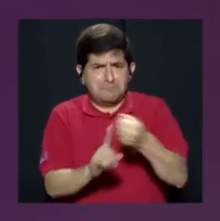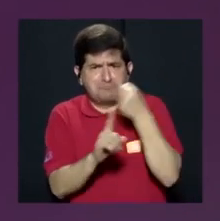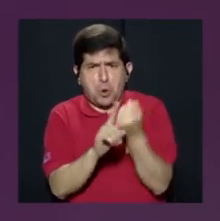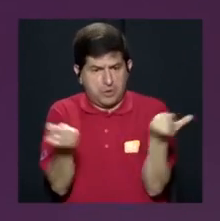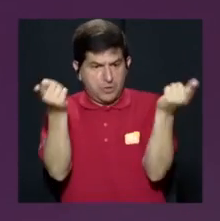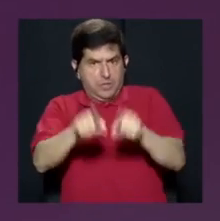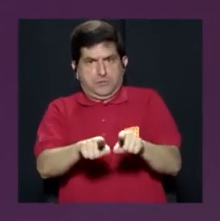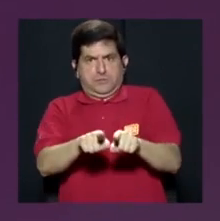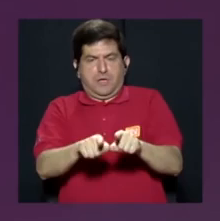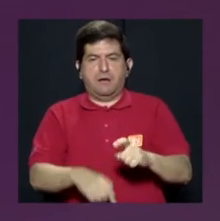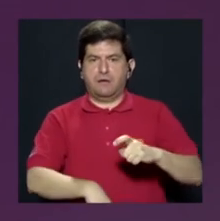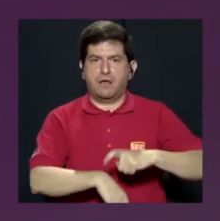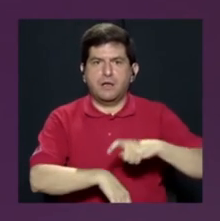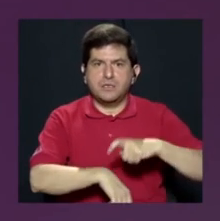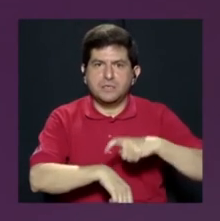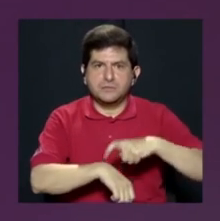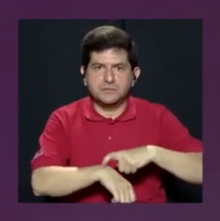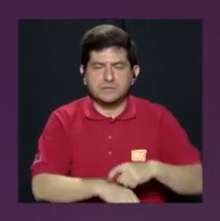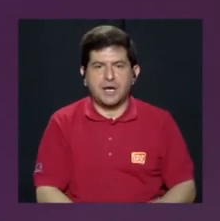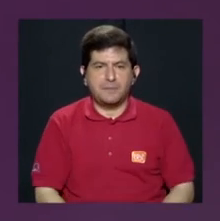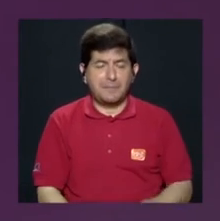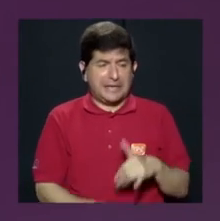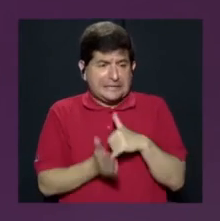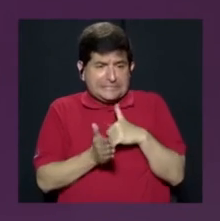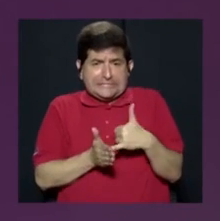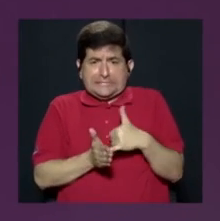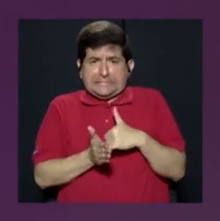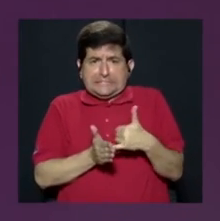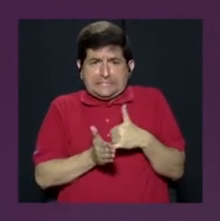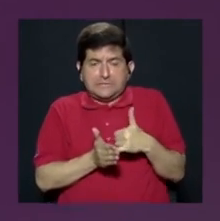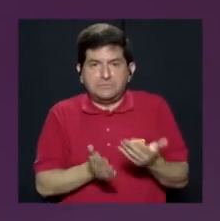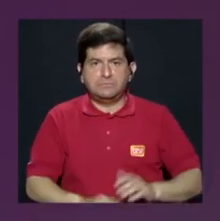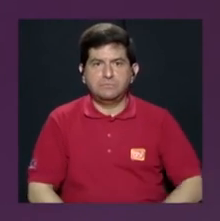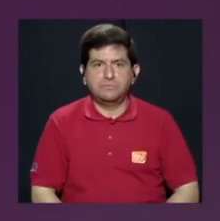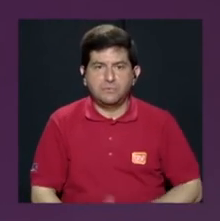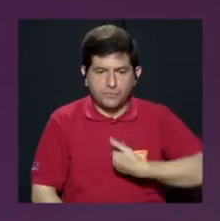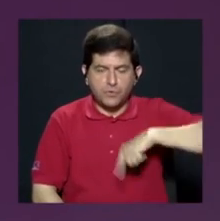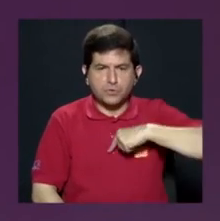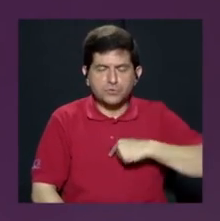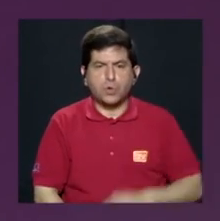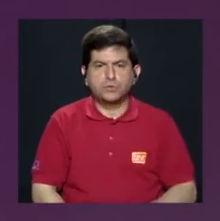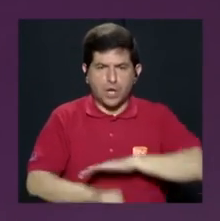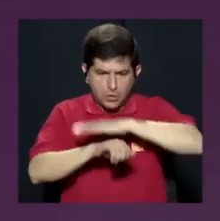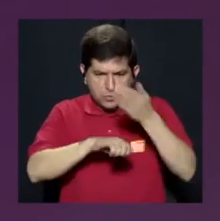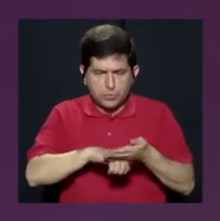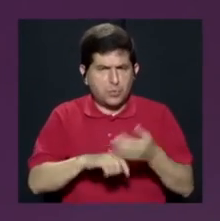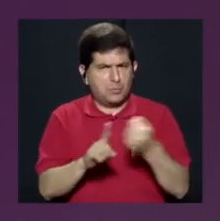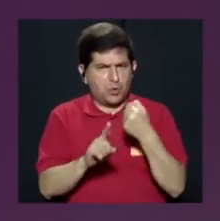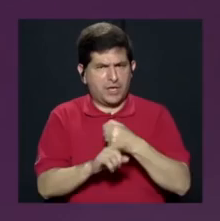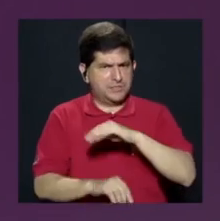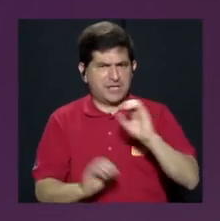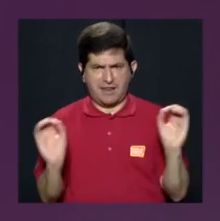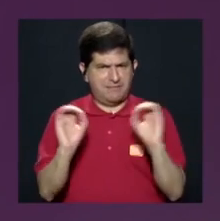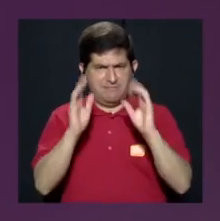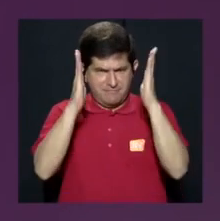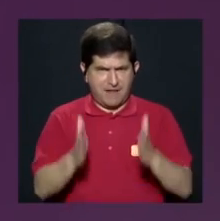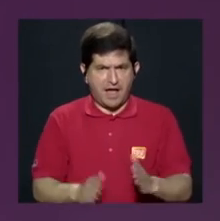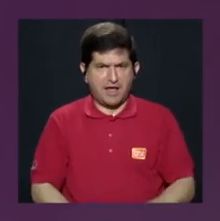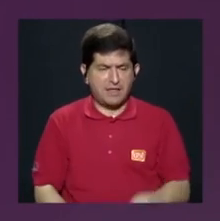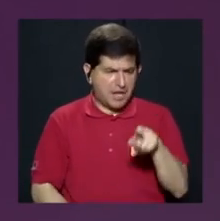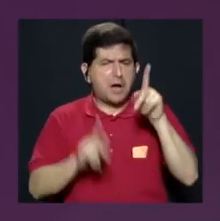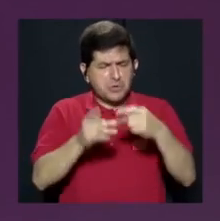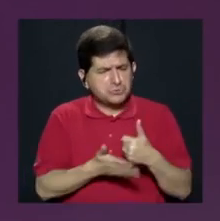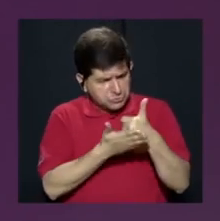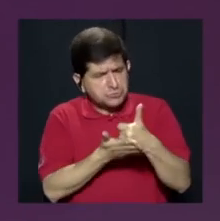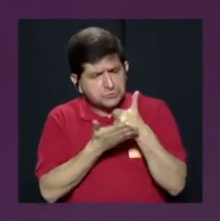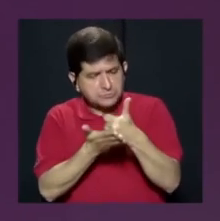jamás. Estamos en una etapa de vulnerabilidad que, o sea, estamos embarazadas, nadie nos va a violentar jamás. En la calle son muy